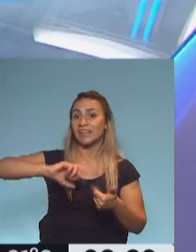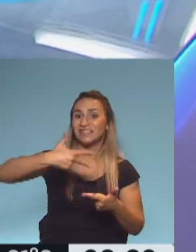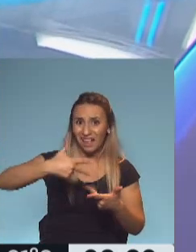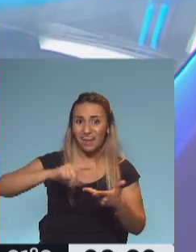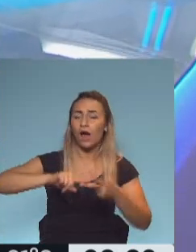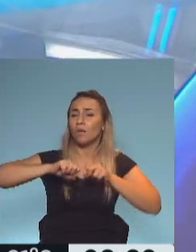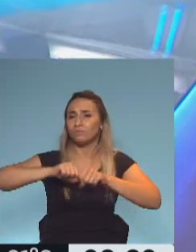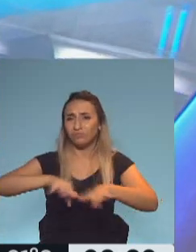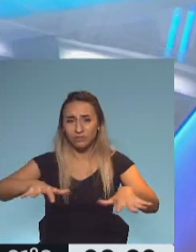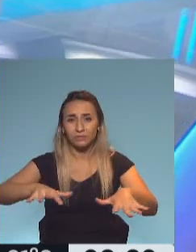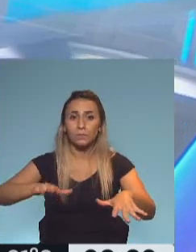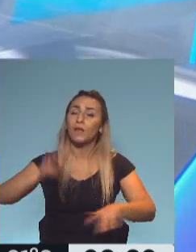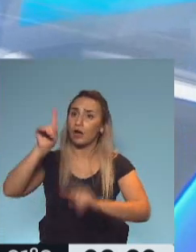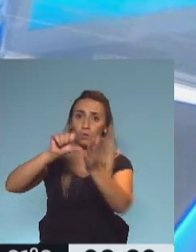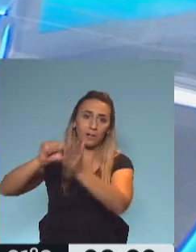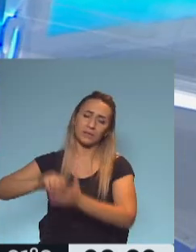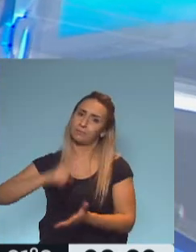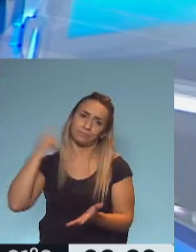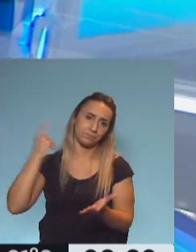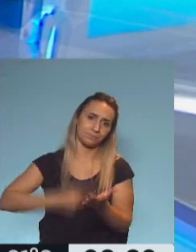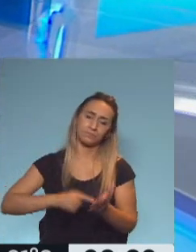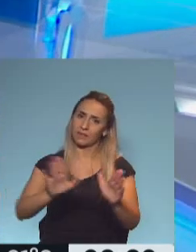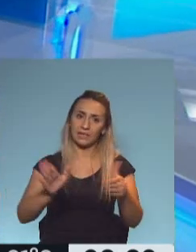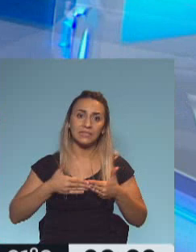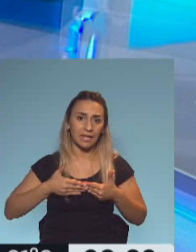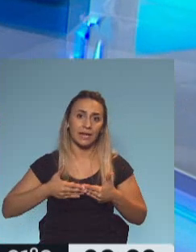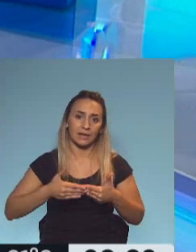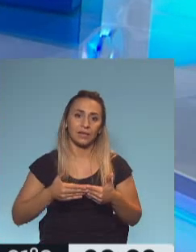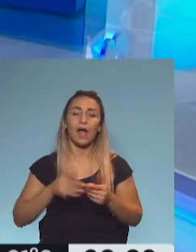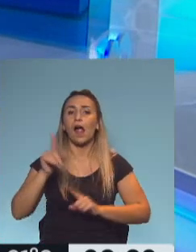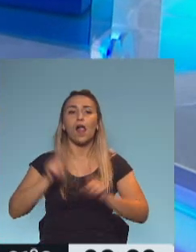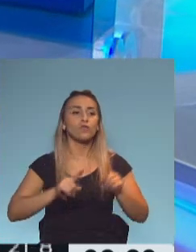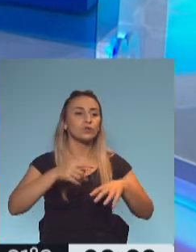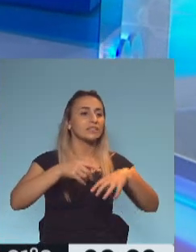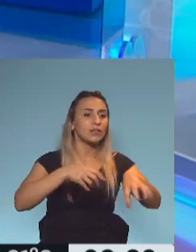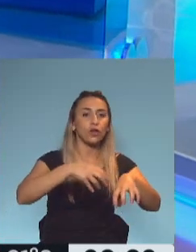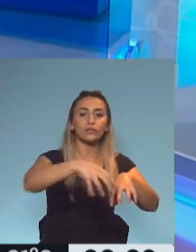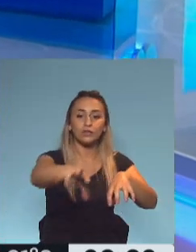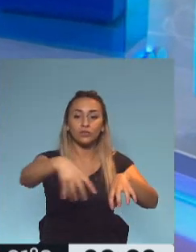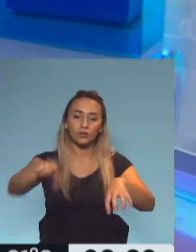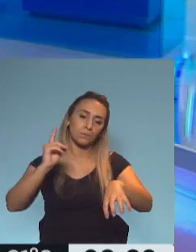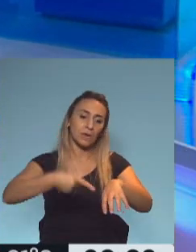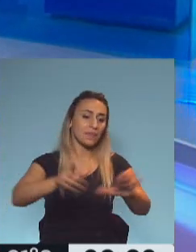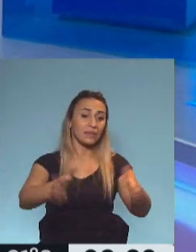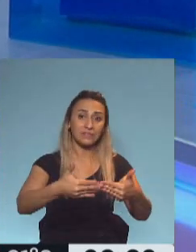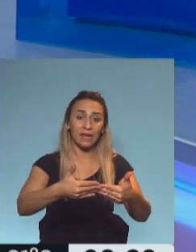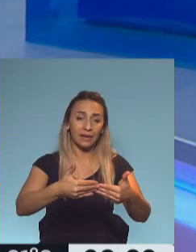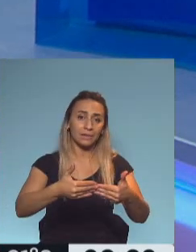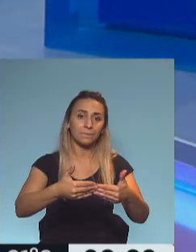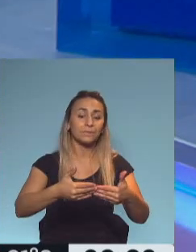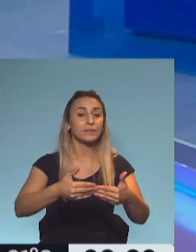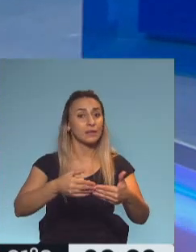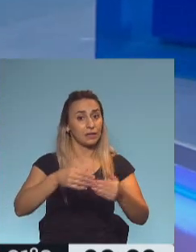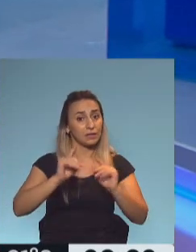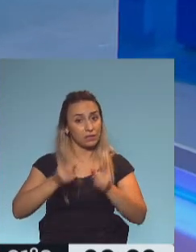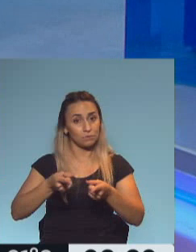naciones llevó a primero determinados cierres, ¿no? Determinados rubros. Y algunos de ellos también se vieron afectadas